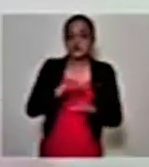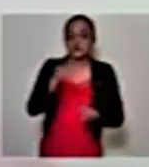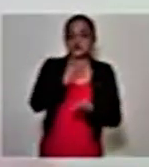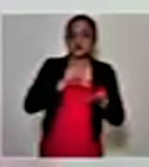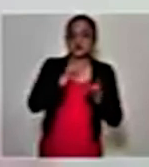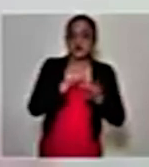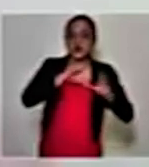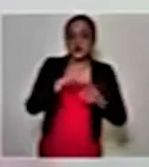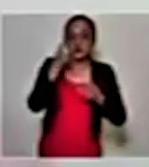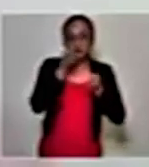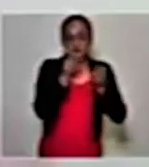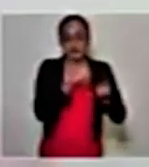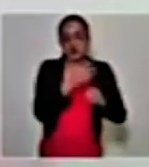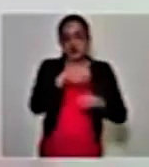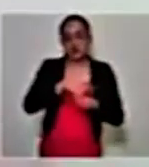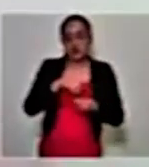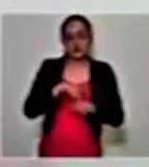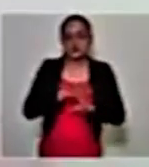de acopio. Y